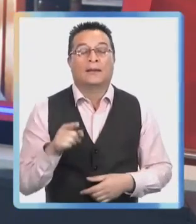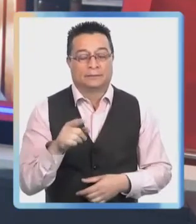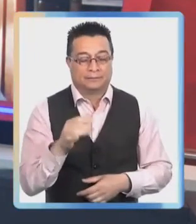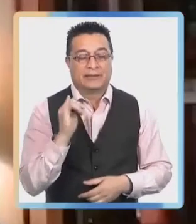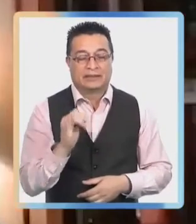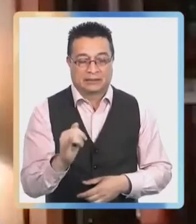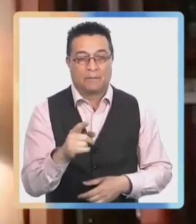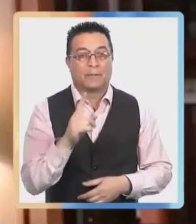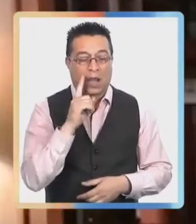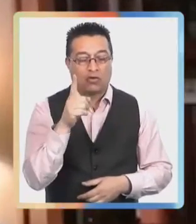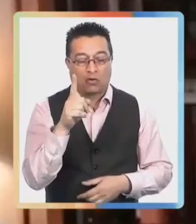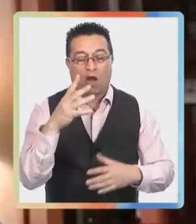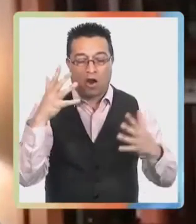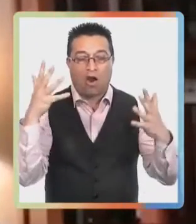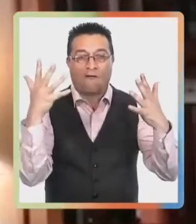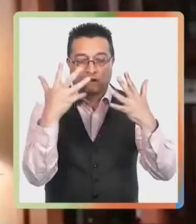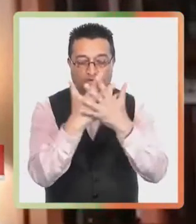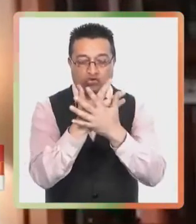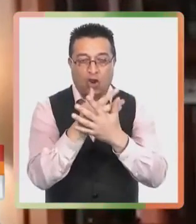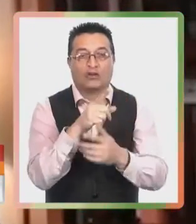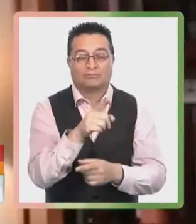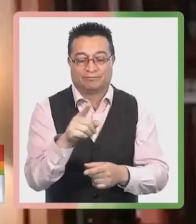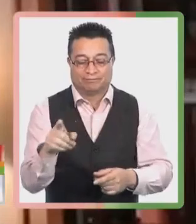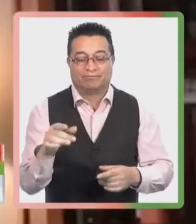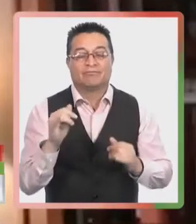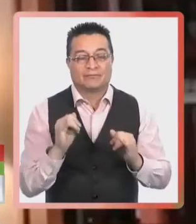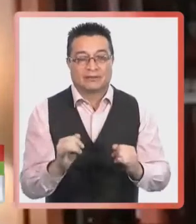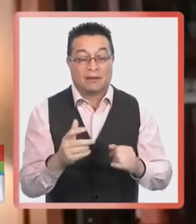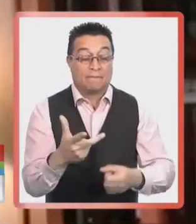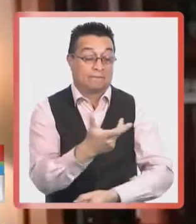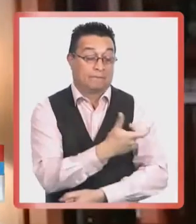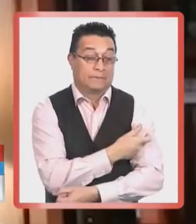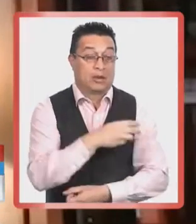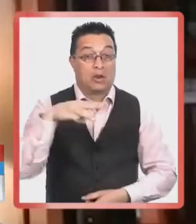creo que ahí hay una confusión probablemente,